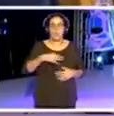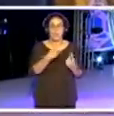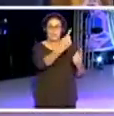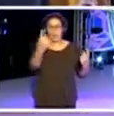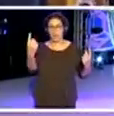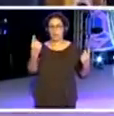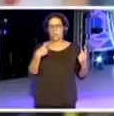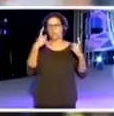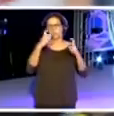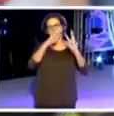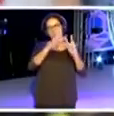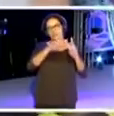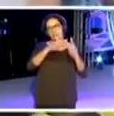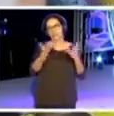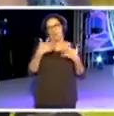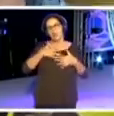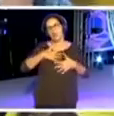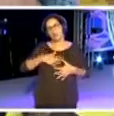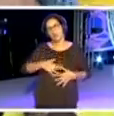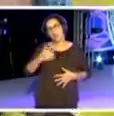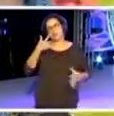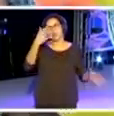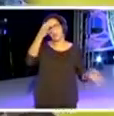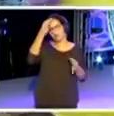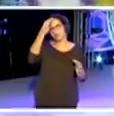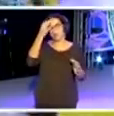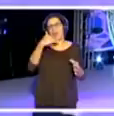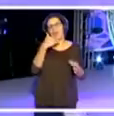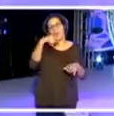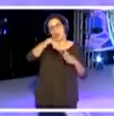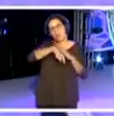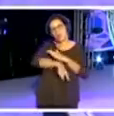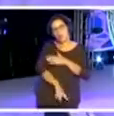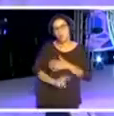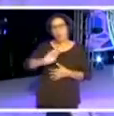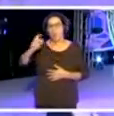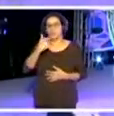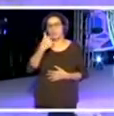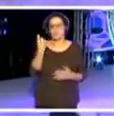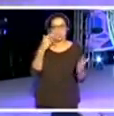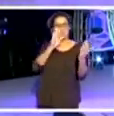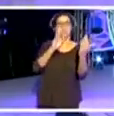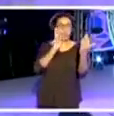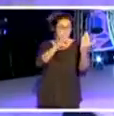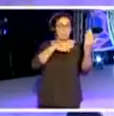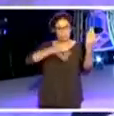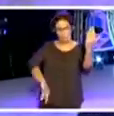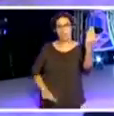analice, que lo interiorice, sienta su matiz, busque en su raíz, lo que el autor dice, prenda su nariz, lo puedo te ver.